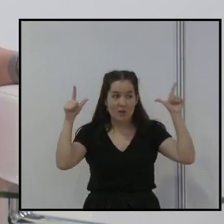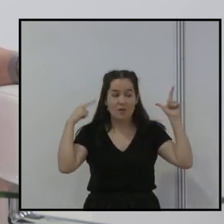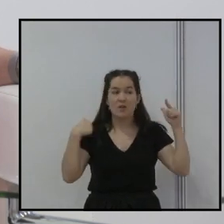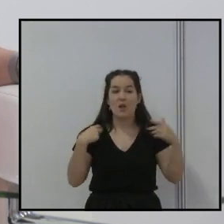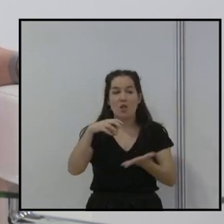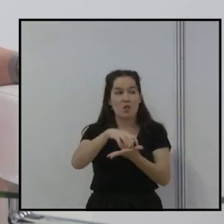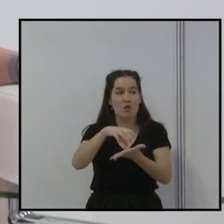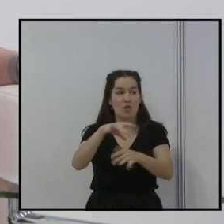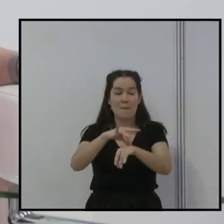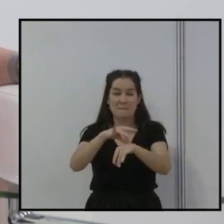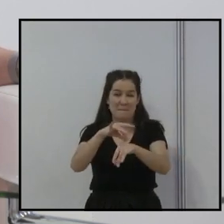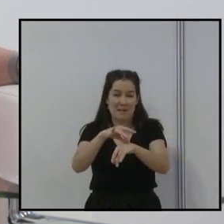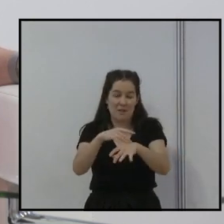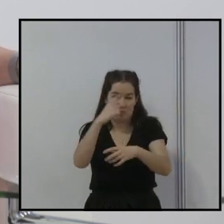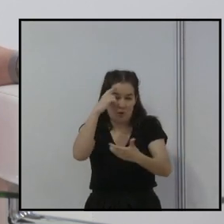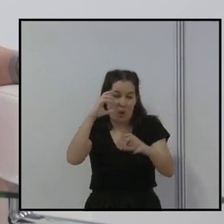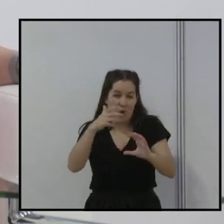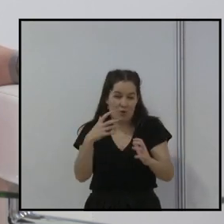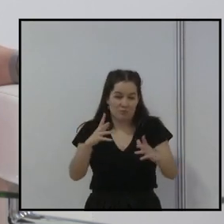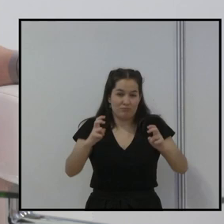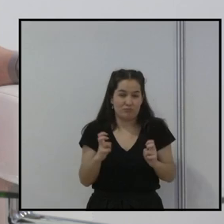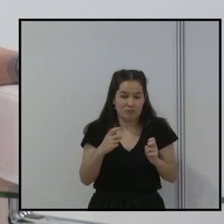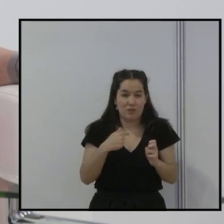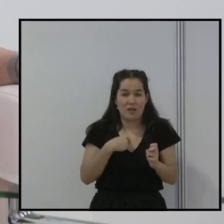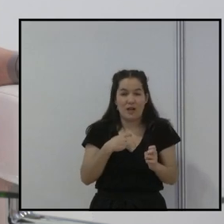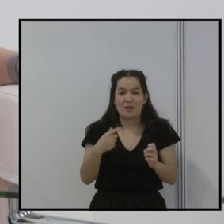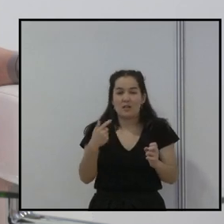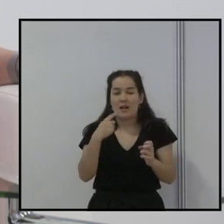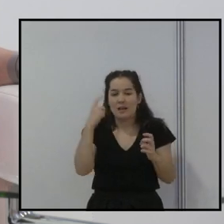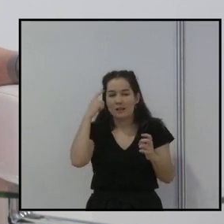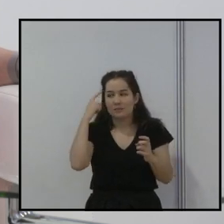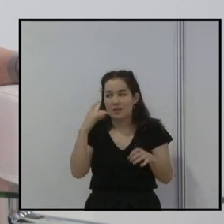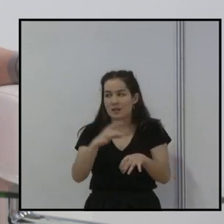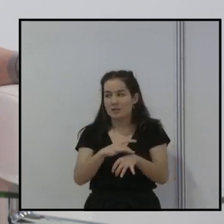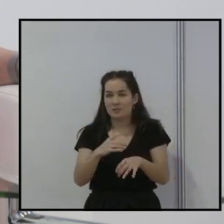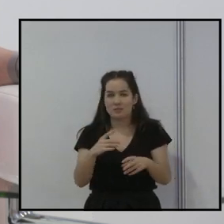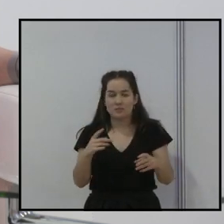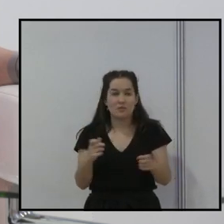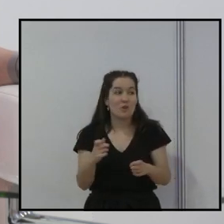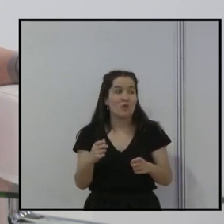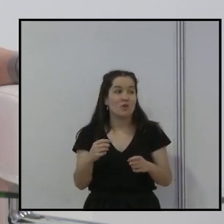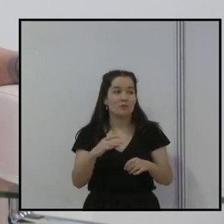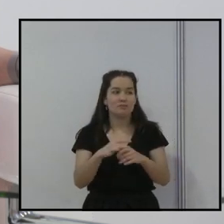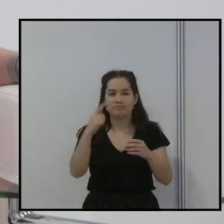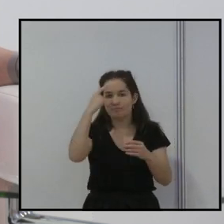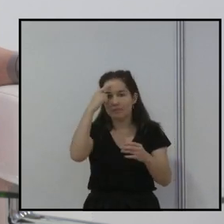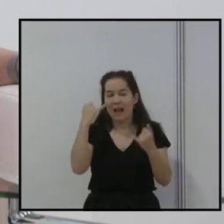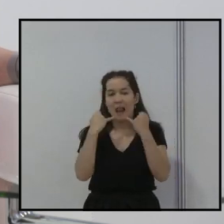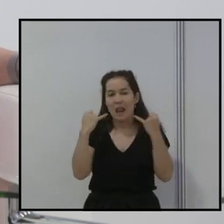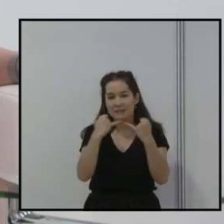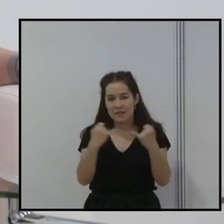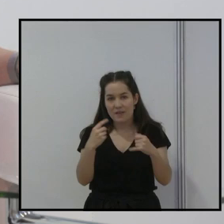de los 22 a los 30 años, le dieron más de 200 electroshocks en una época en donde daban los electroshocks sin